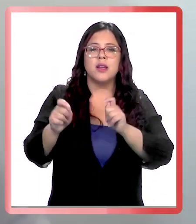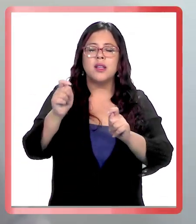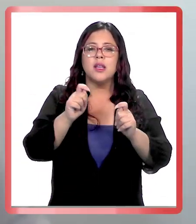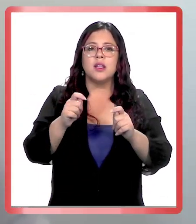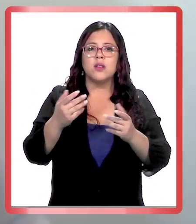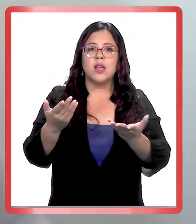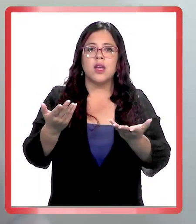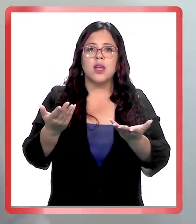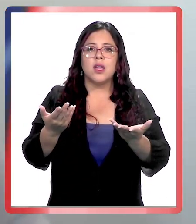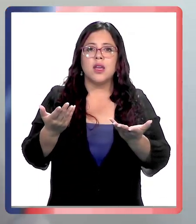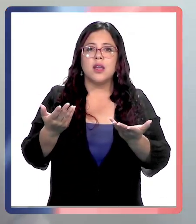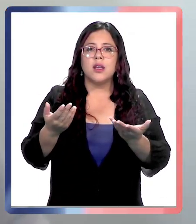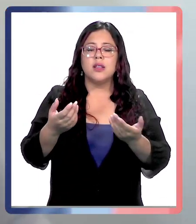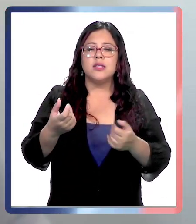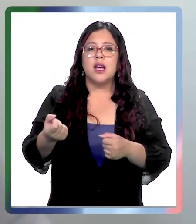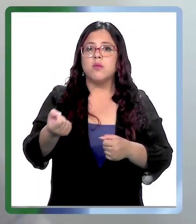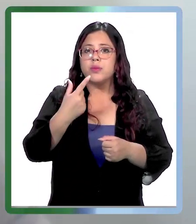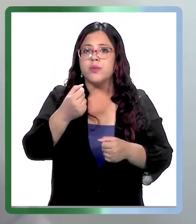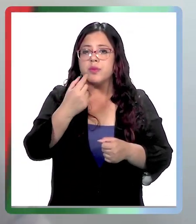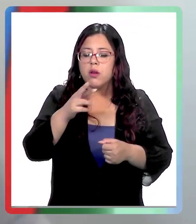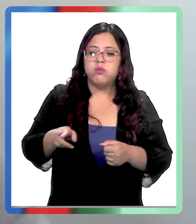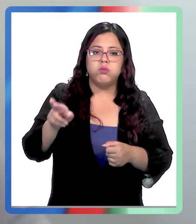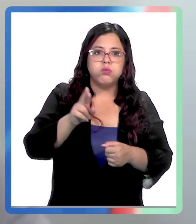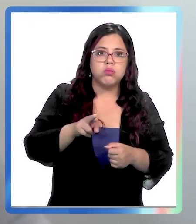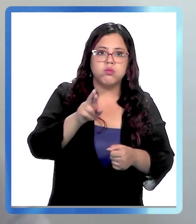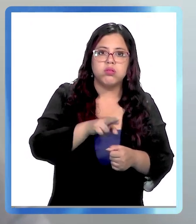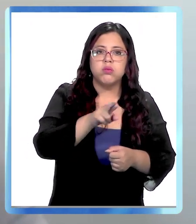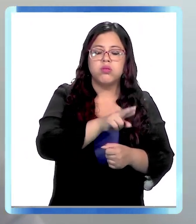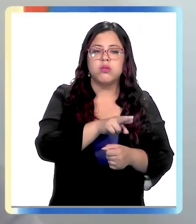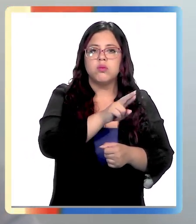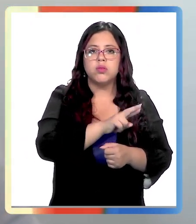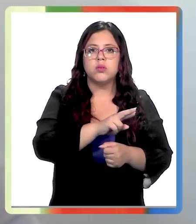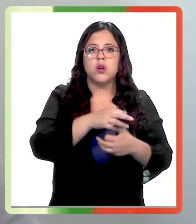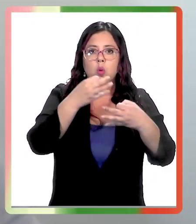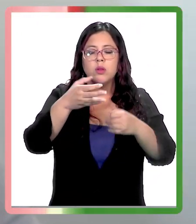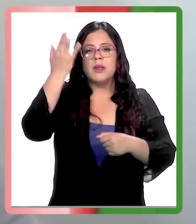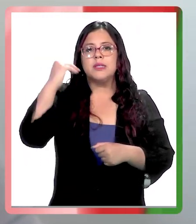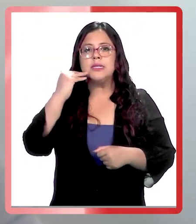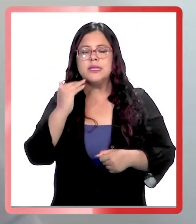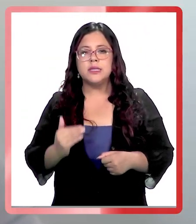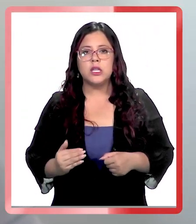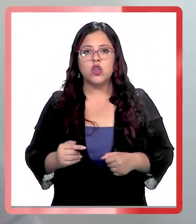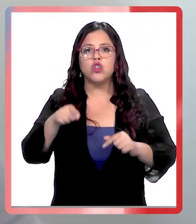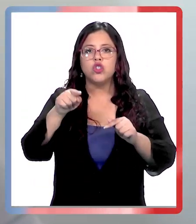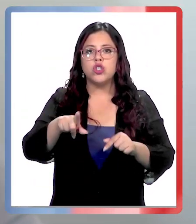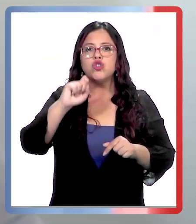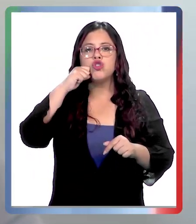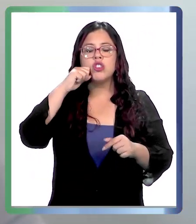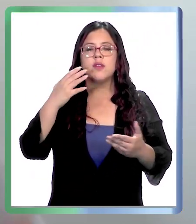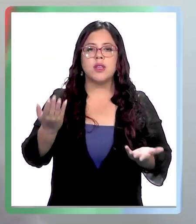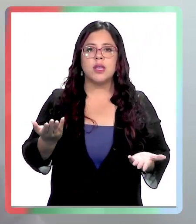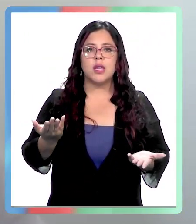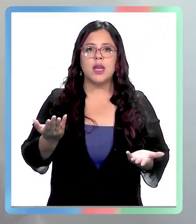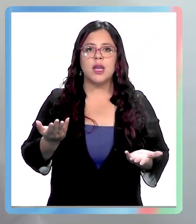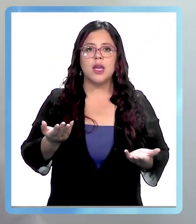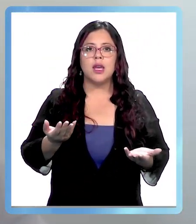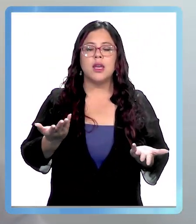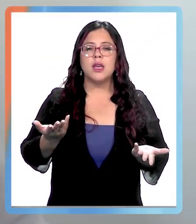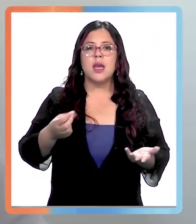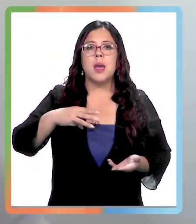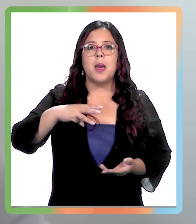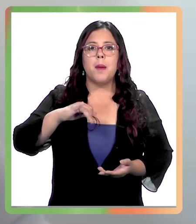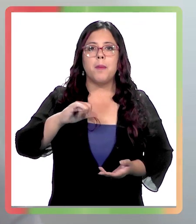en personas jóvenes es en algunas personas que fueron expuestas a tratamientos antibióticos con mayor frecuencia